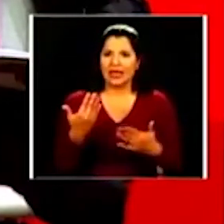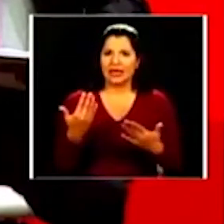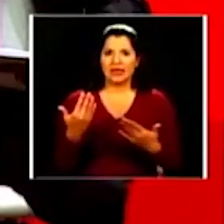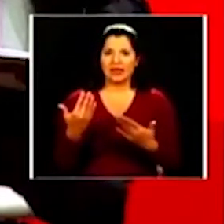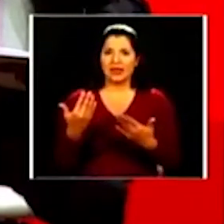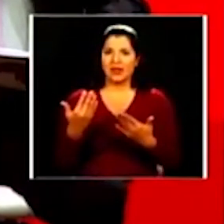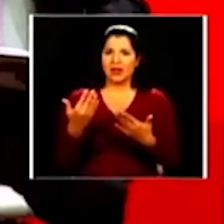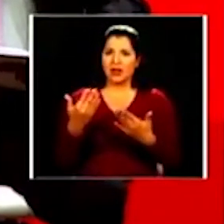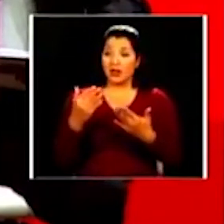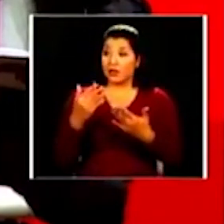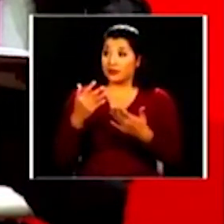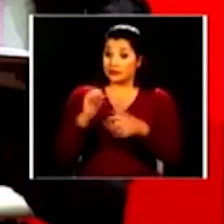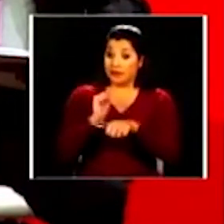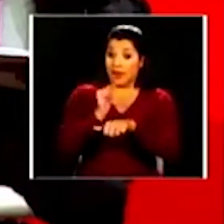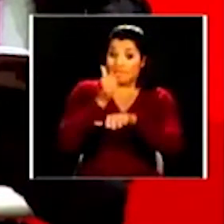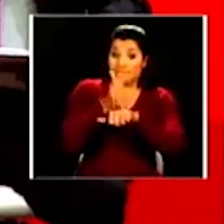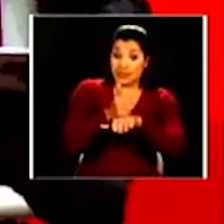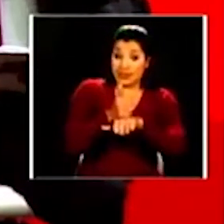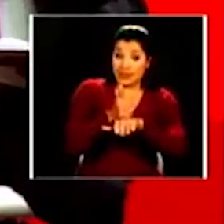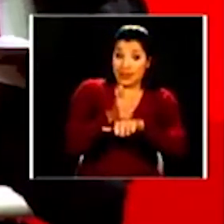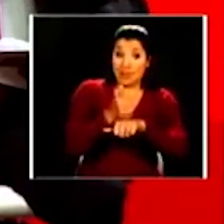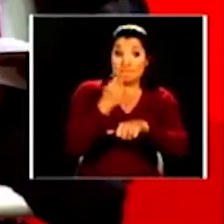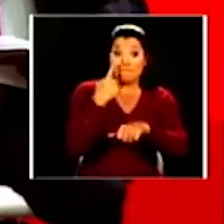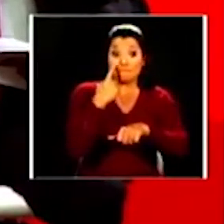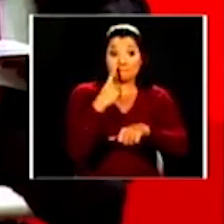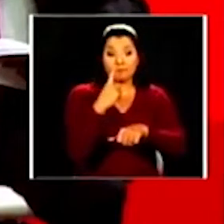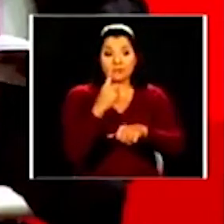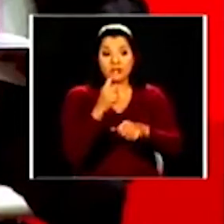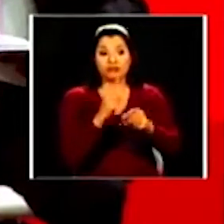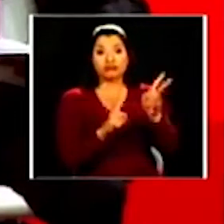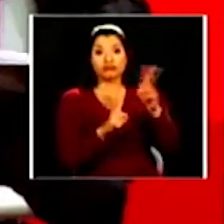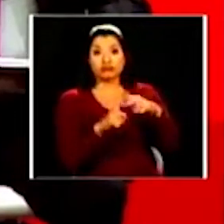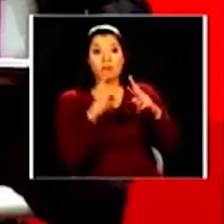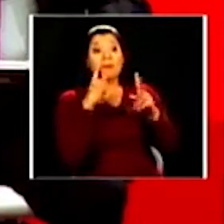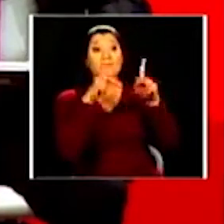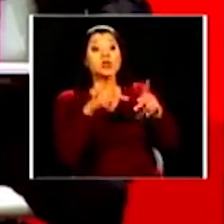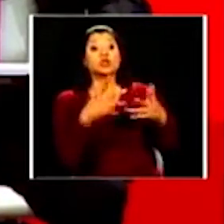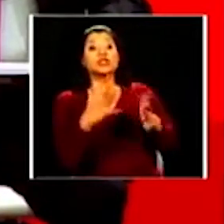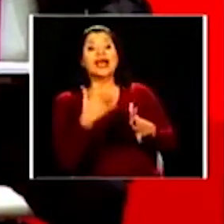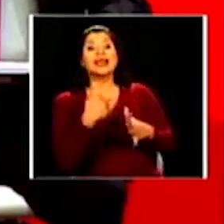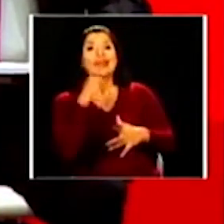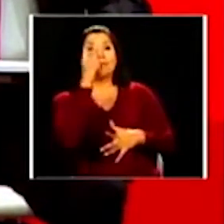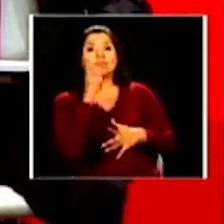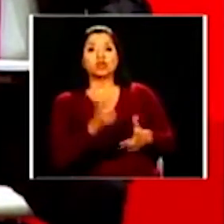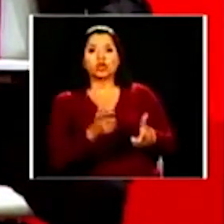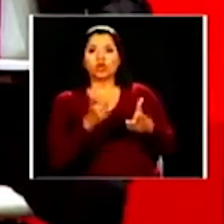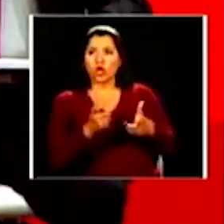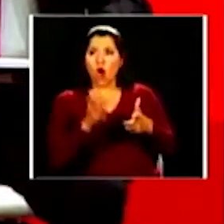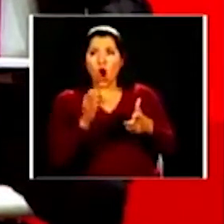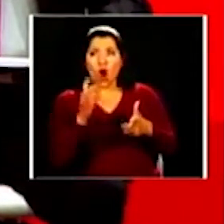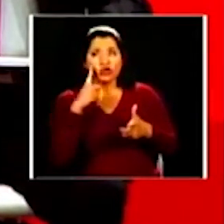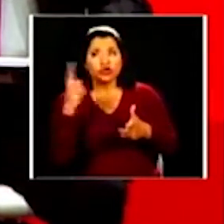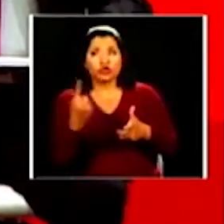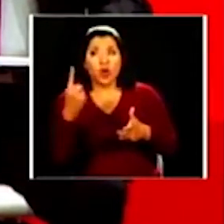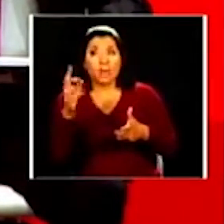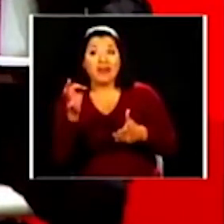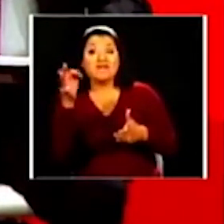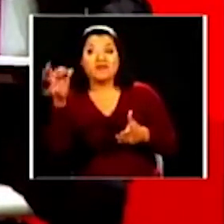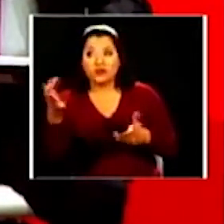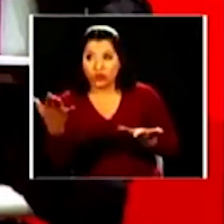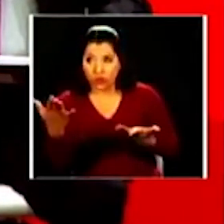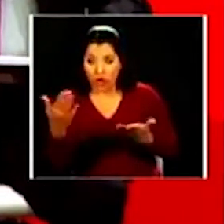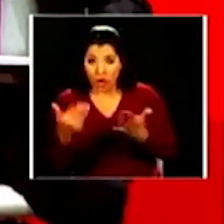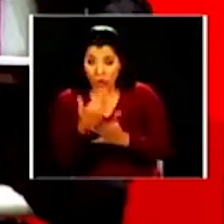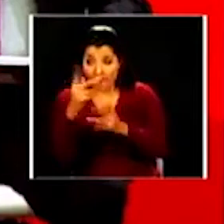que ya hoy tienen pensiones de lujo o a los que eventualmente podrían seguirlas teniendo? Y lo último, el uso de